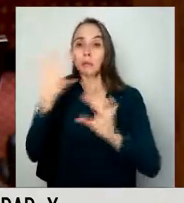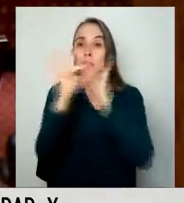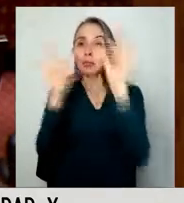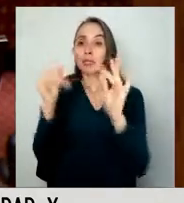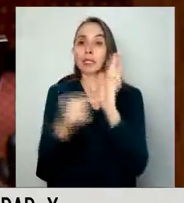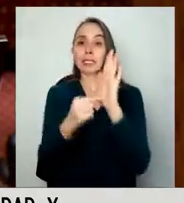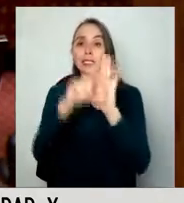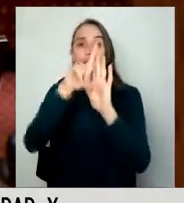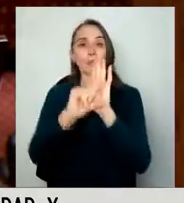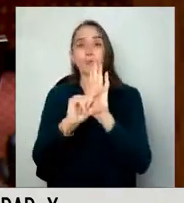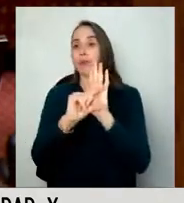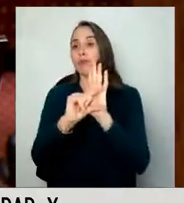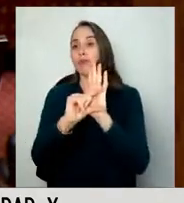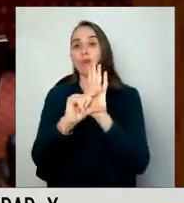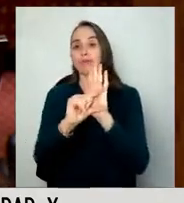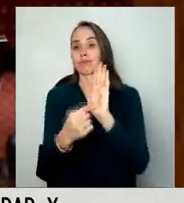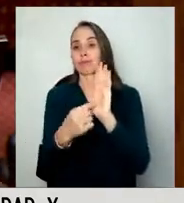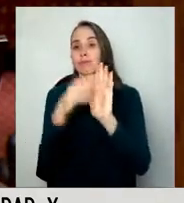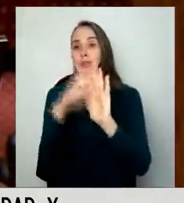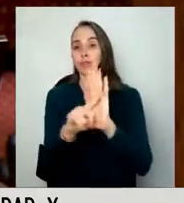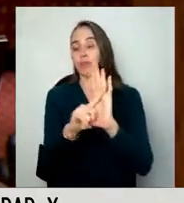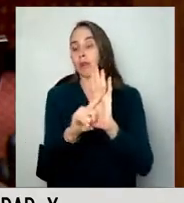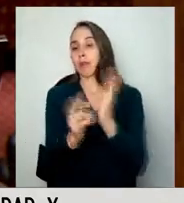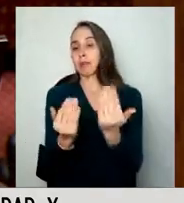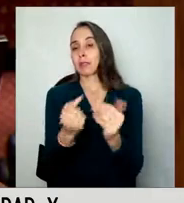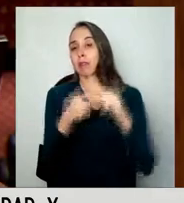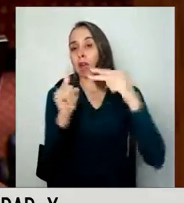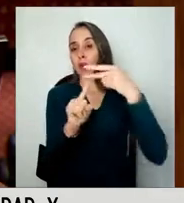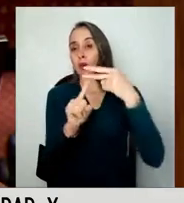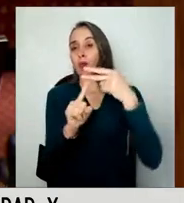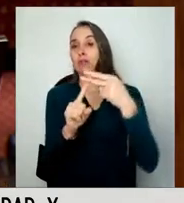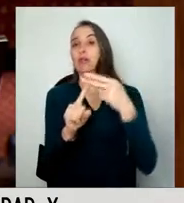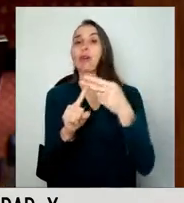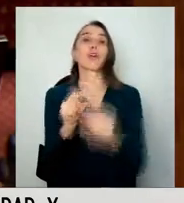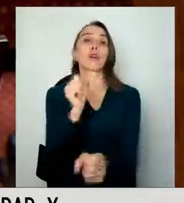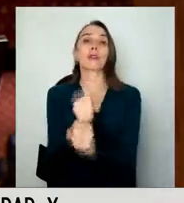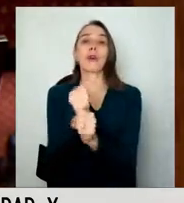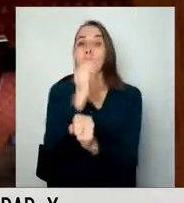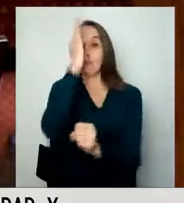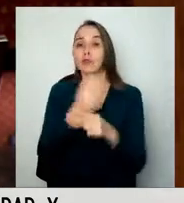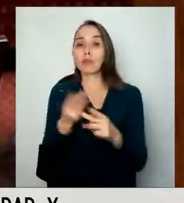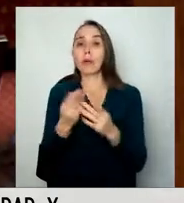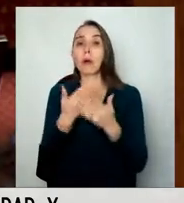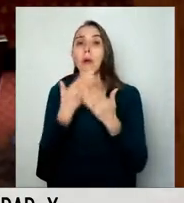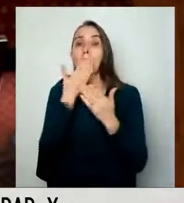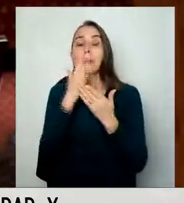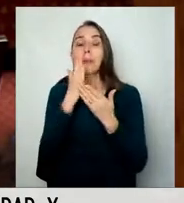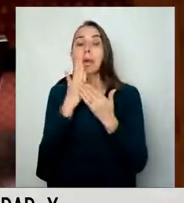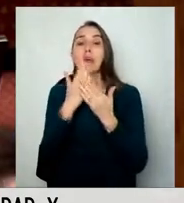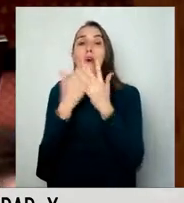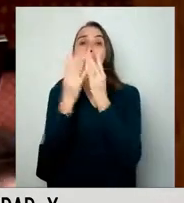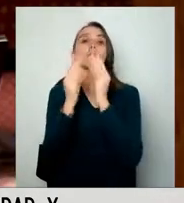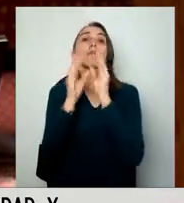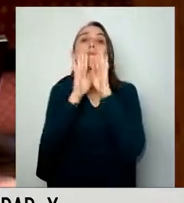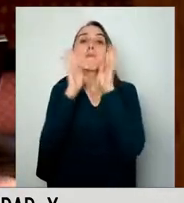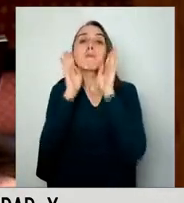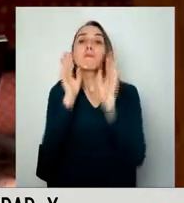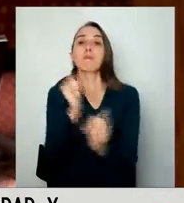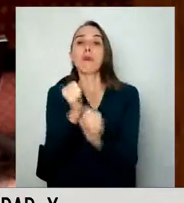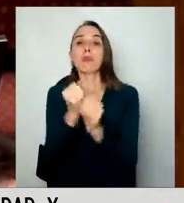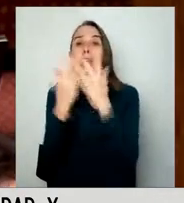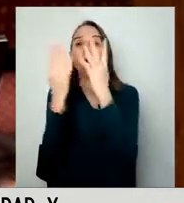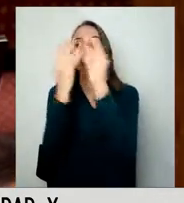y habrá que mejorar la probidad y la transparencia así como lo hizo en su momento